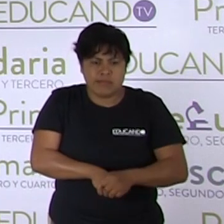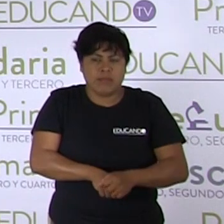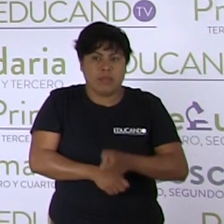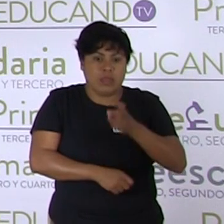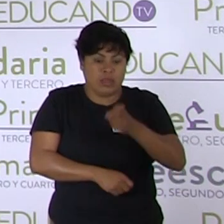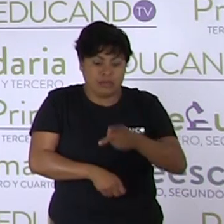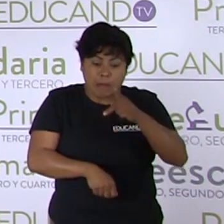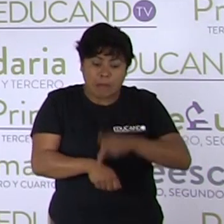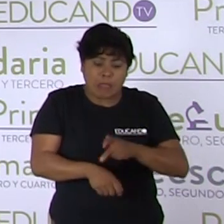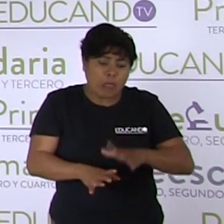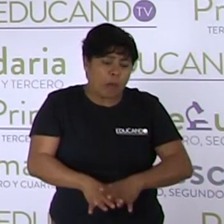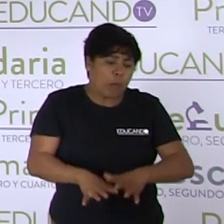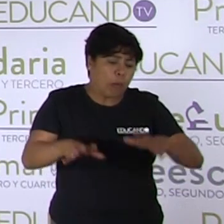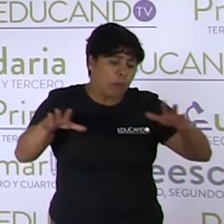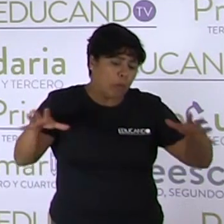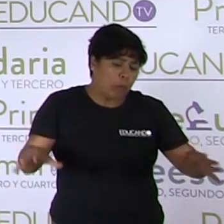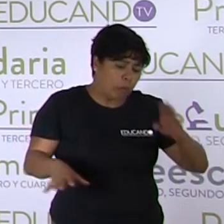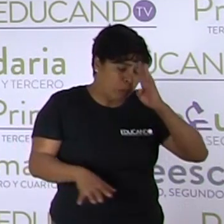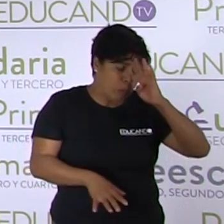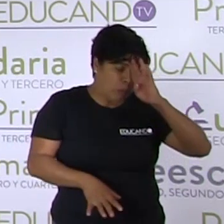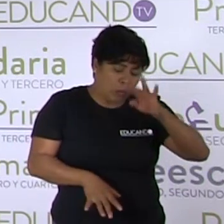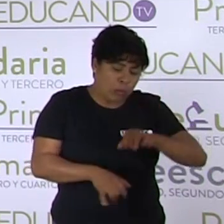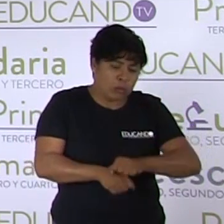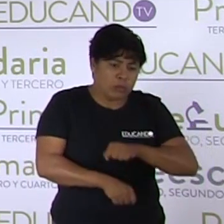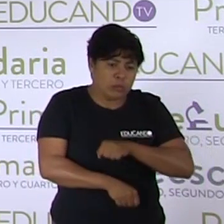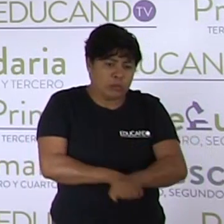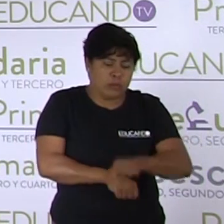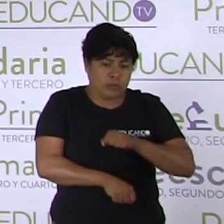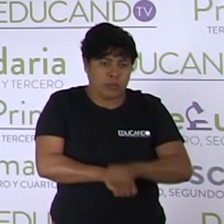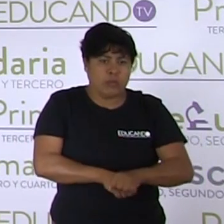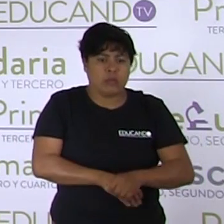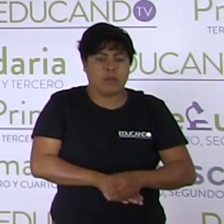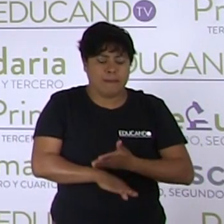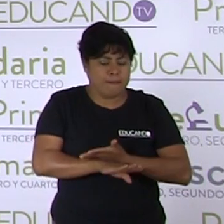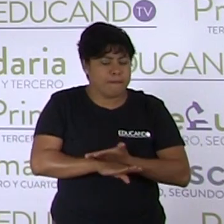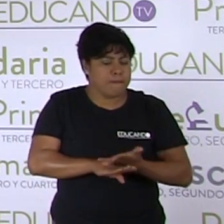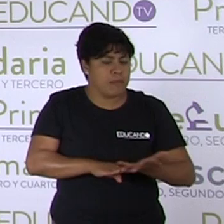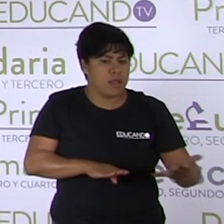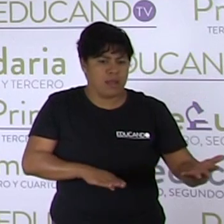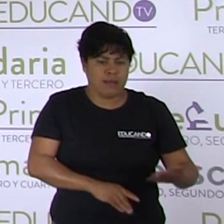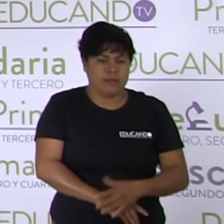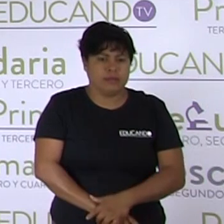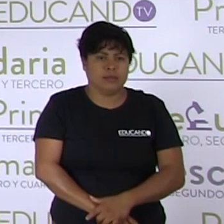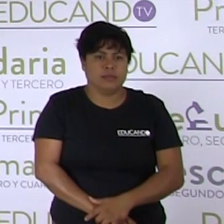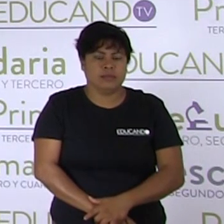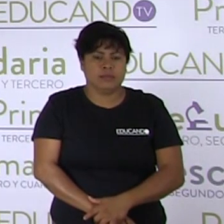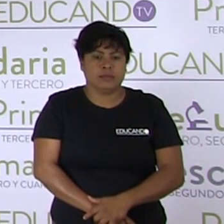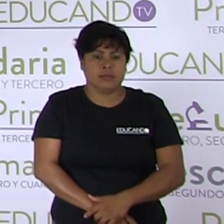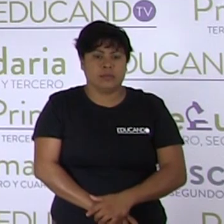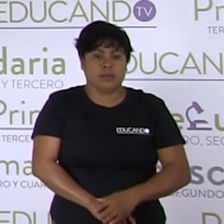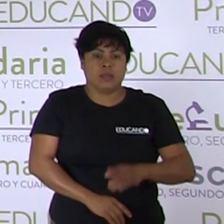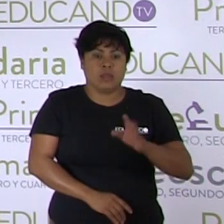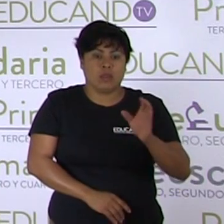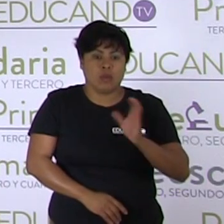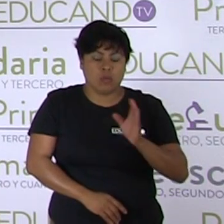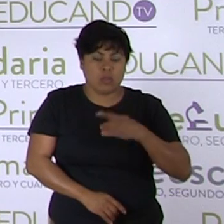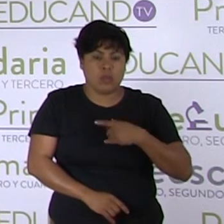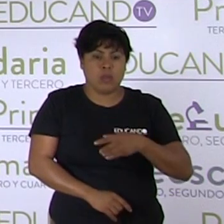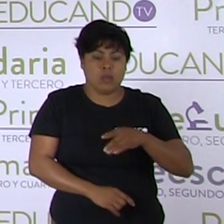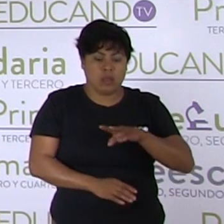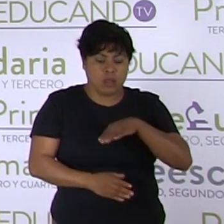aquellas piedrotas que parecían grandes tortugas blancas. Hasta que hallé al